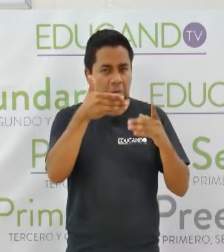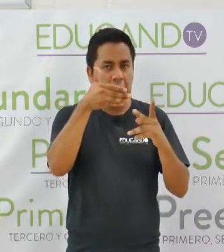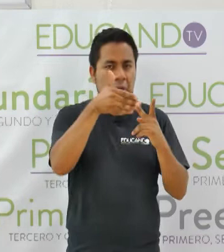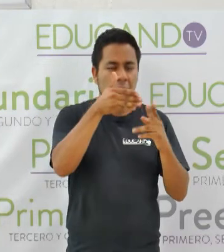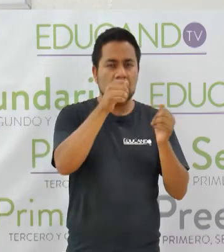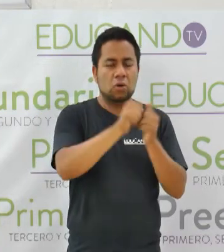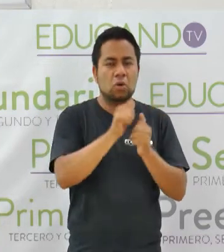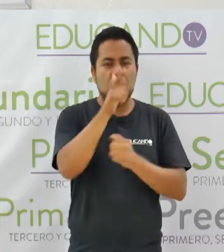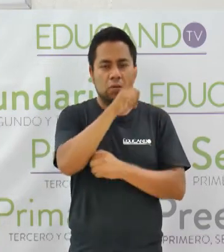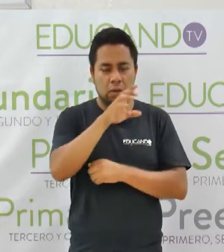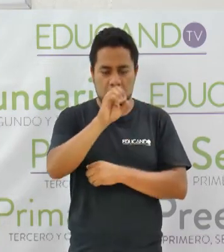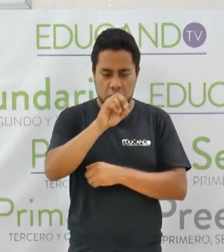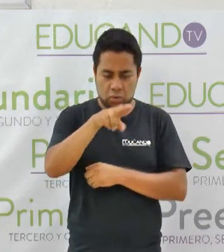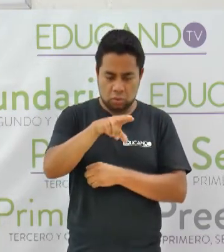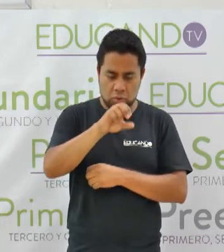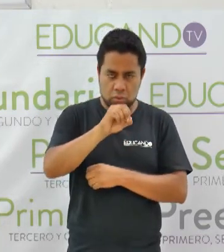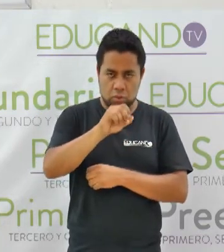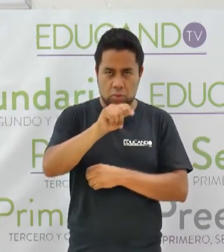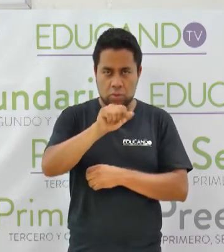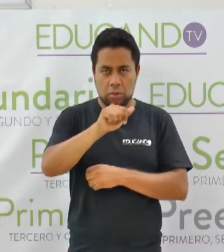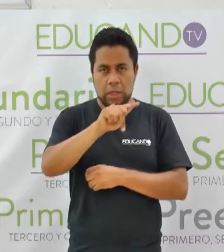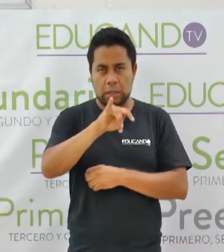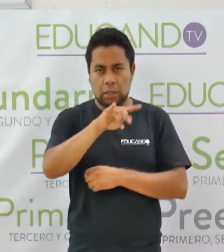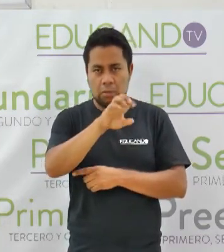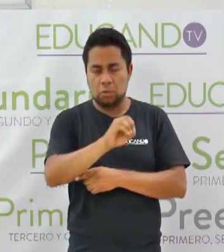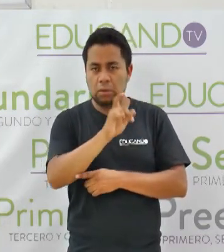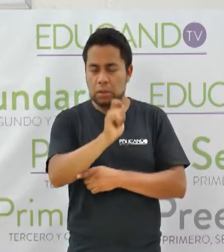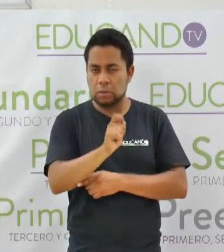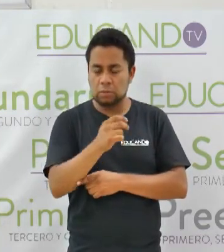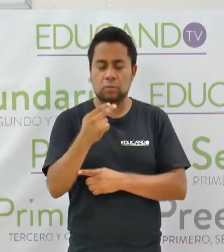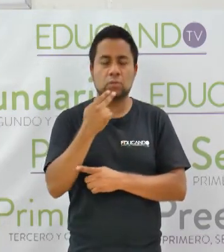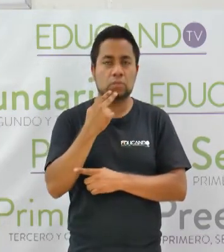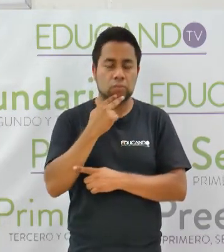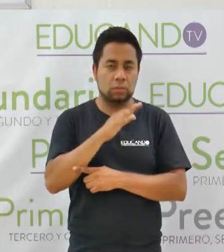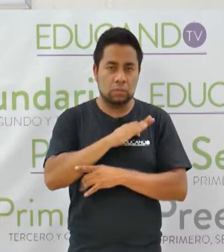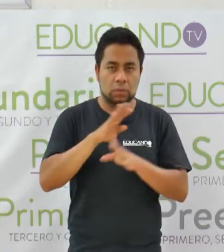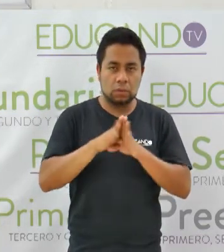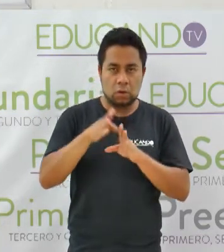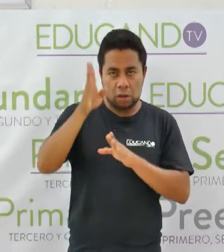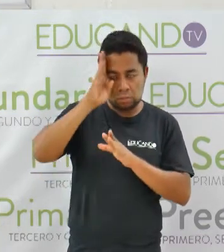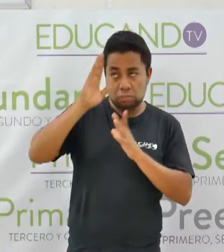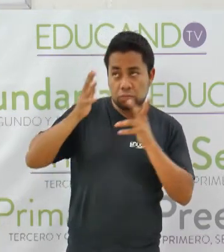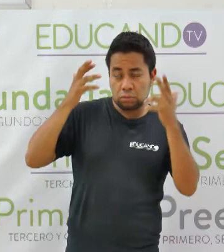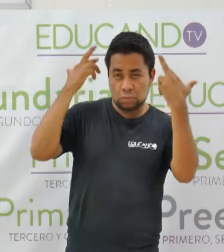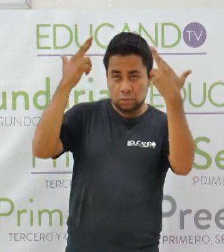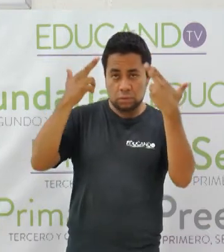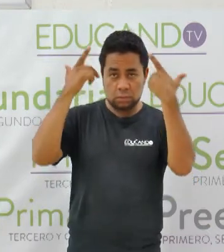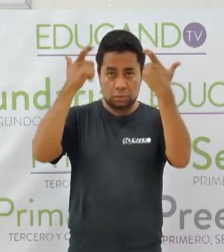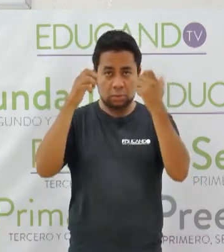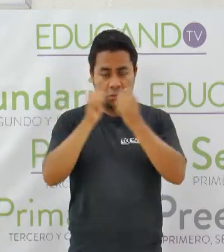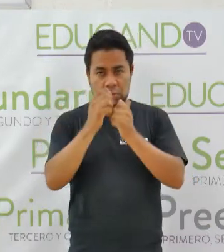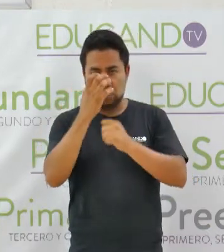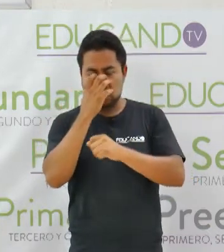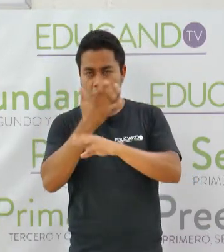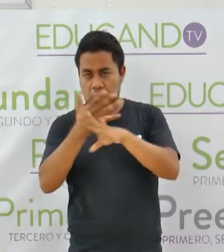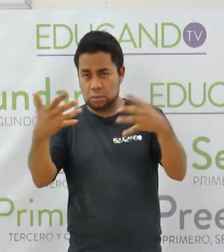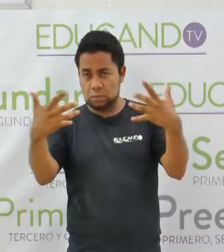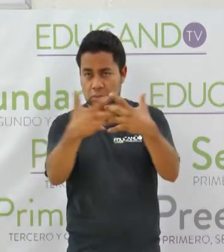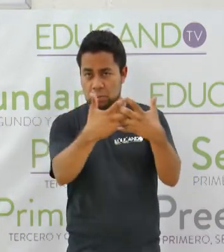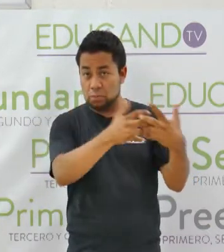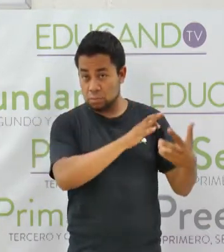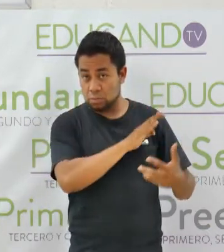lenguaje connotativo, ¿puede utilizarse grandioso emperador con el oso